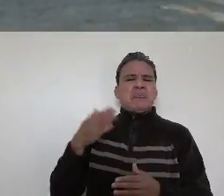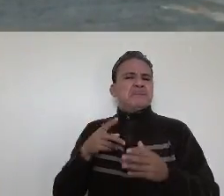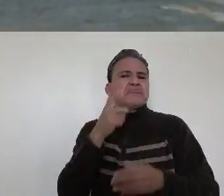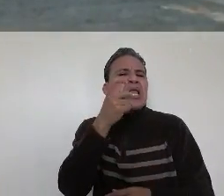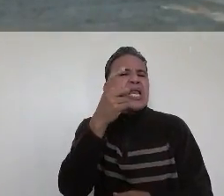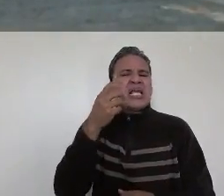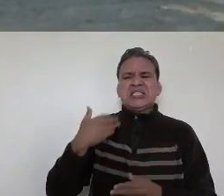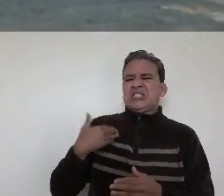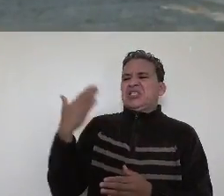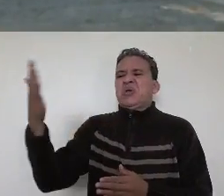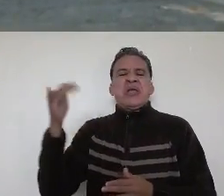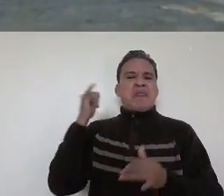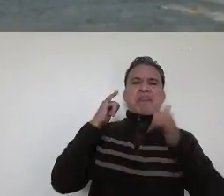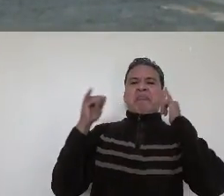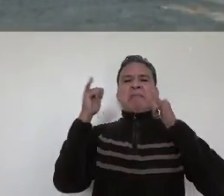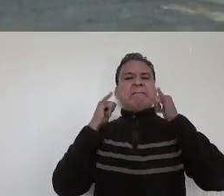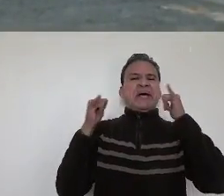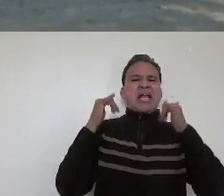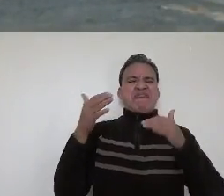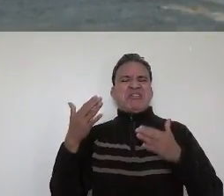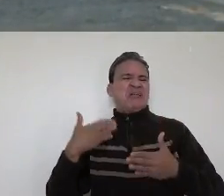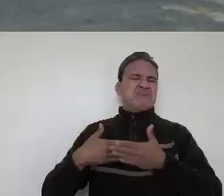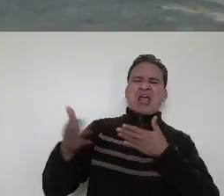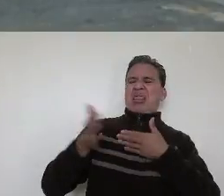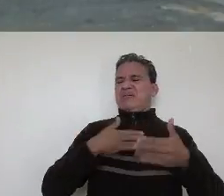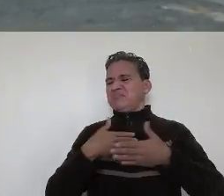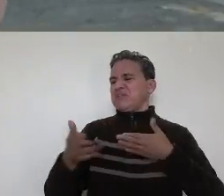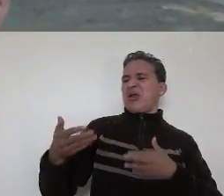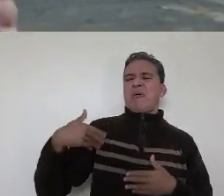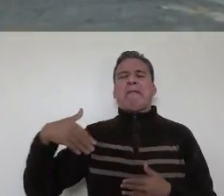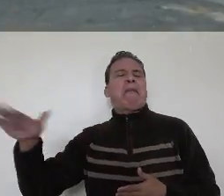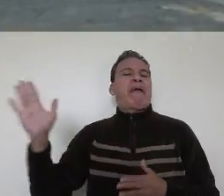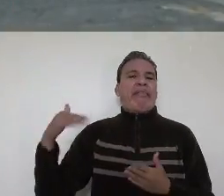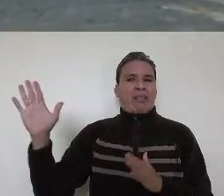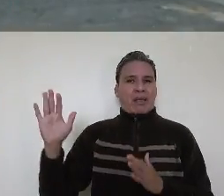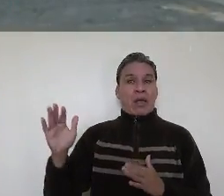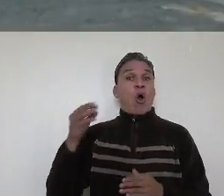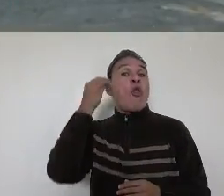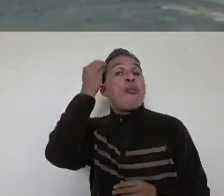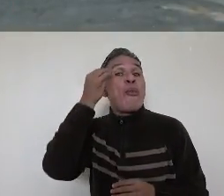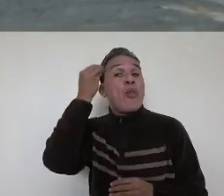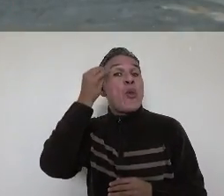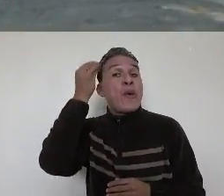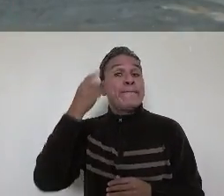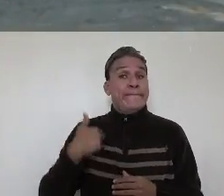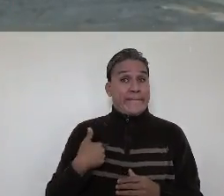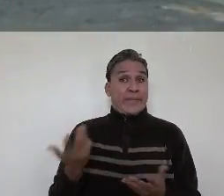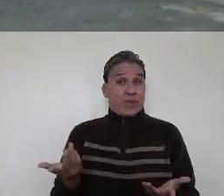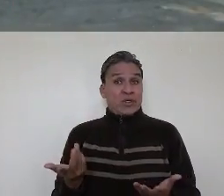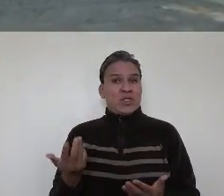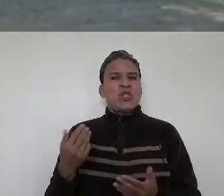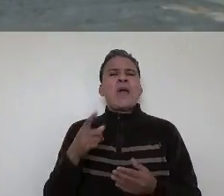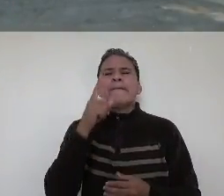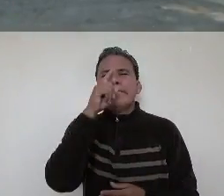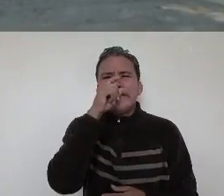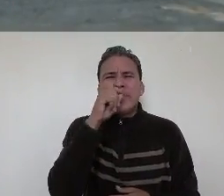del banquete o de la fiesta. Y pensando, ya yo fui muchos años a la